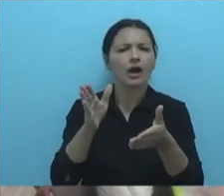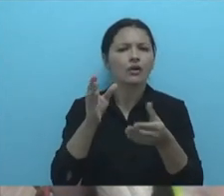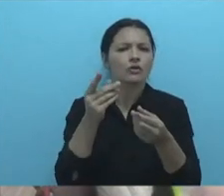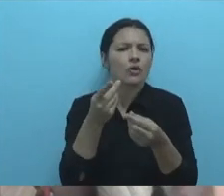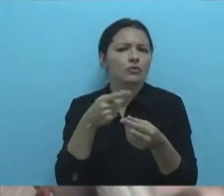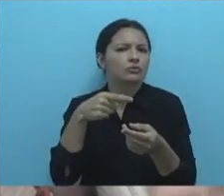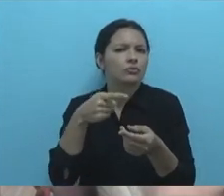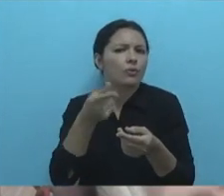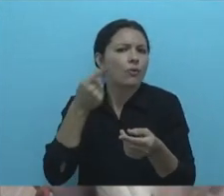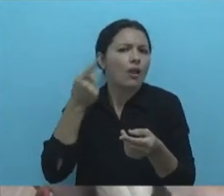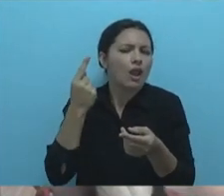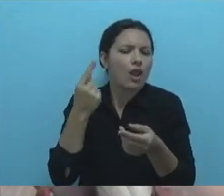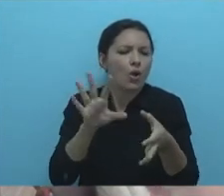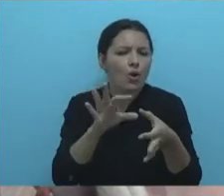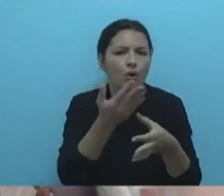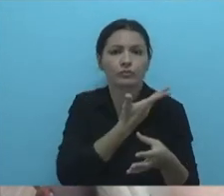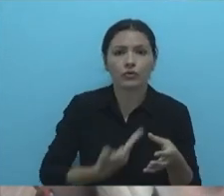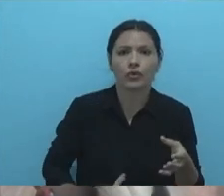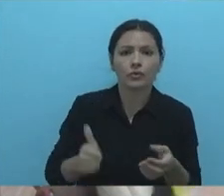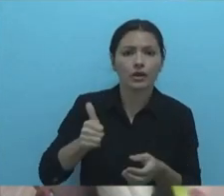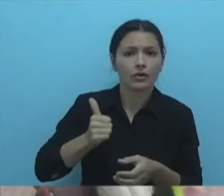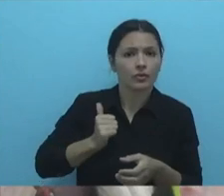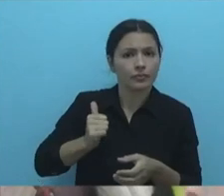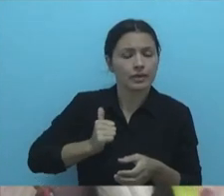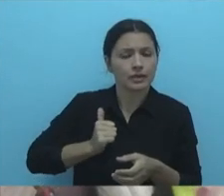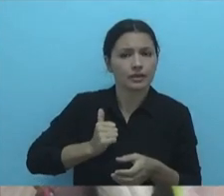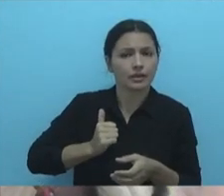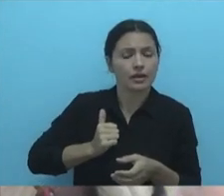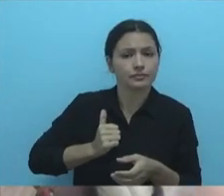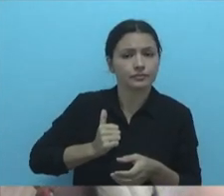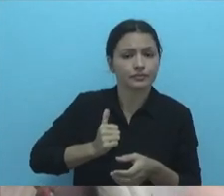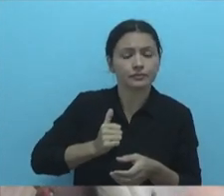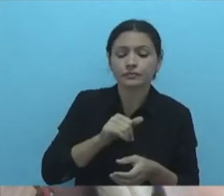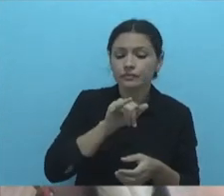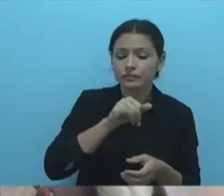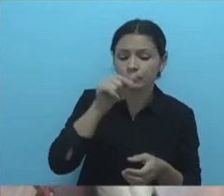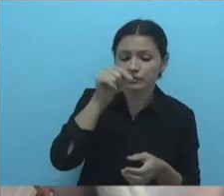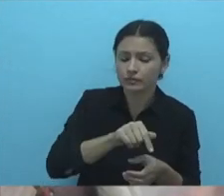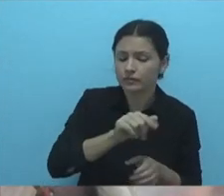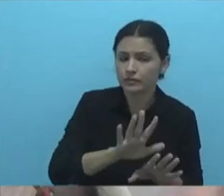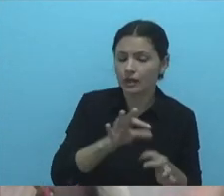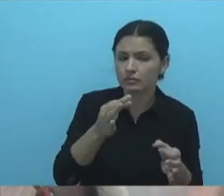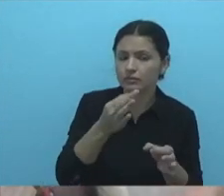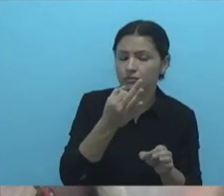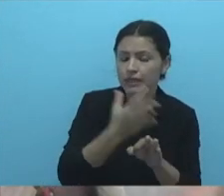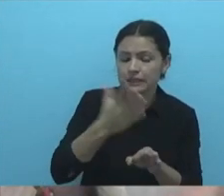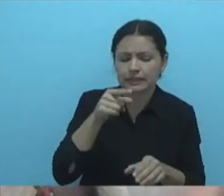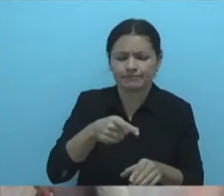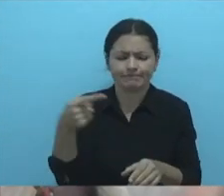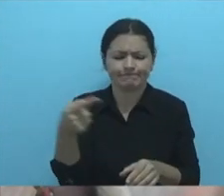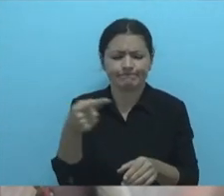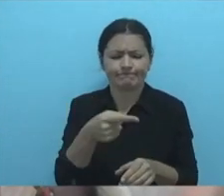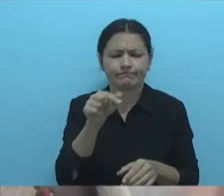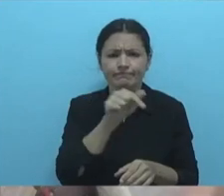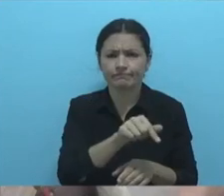post dictadura en la dictadura haya sido reconocido oportunamente el especial en saneamiento que